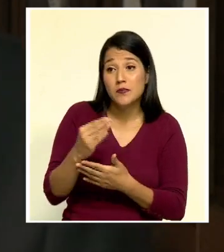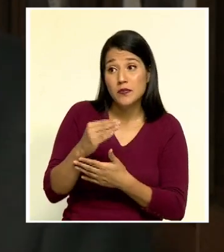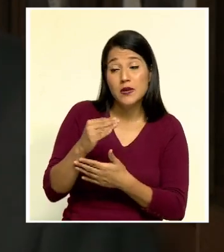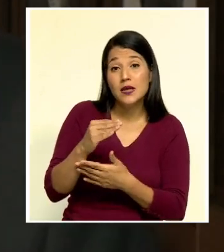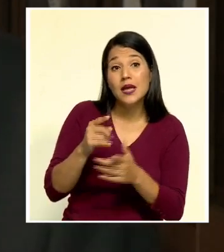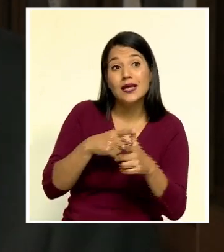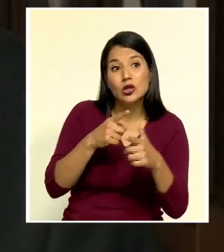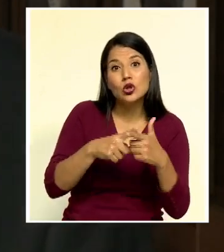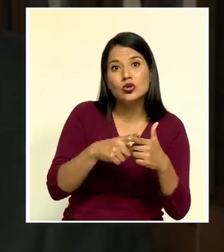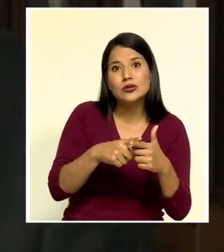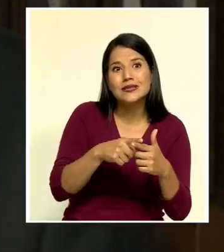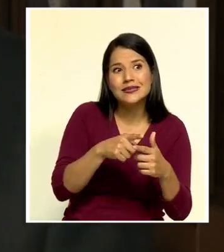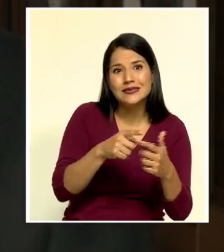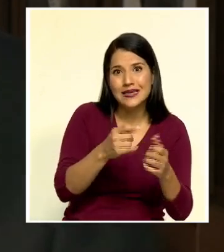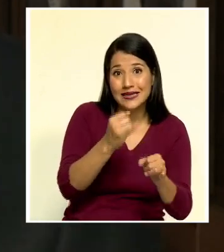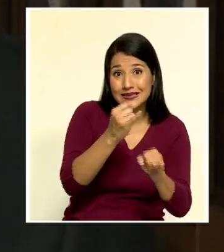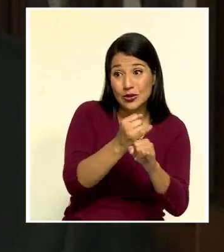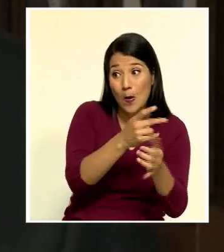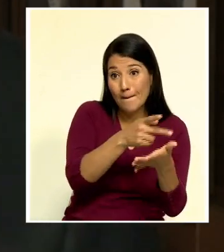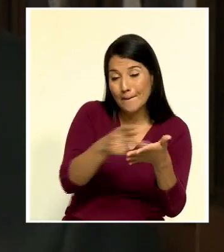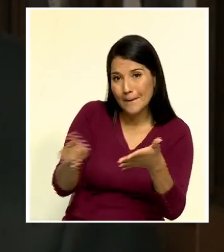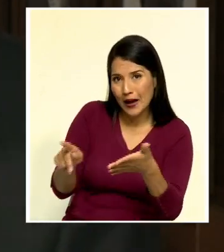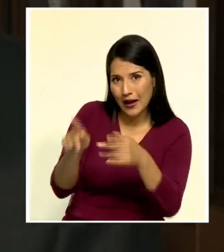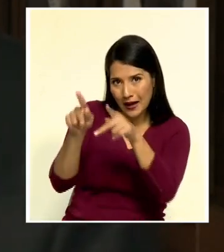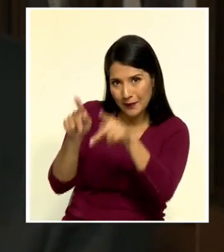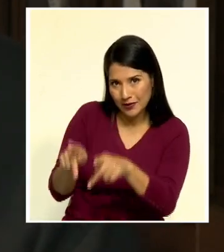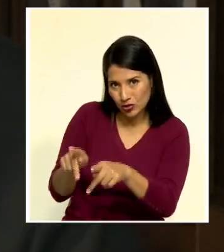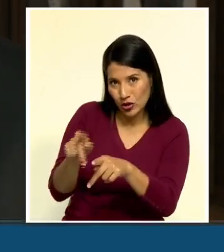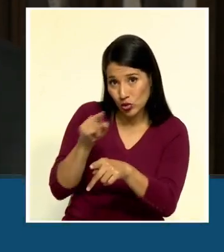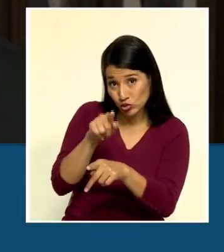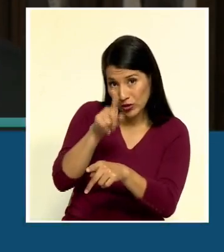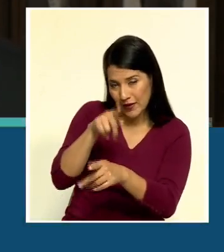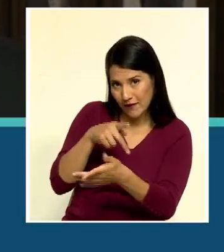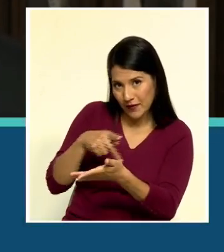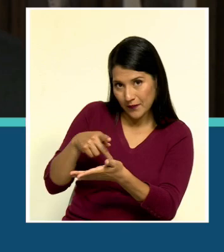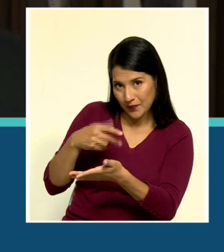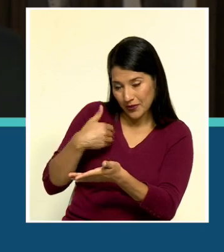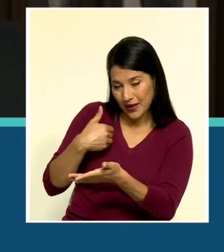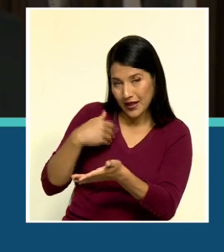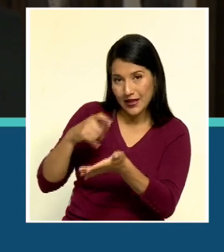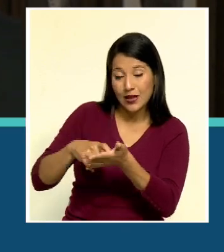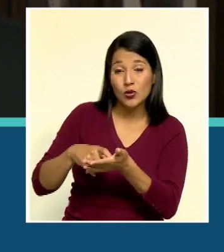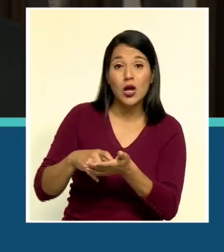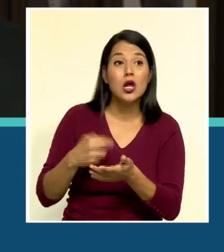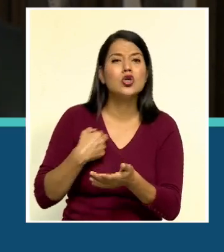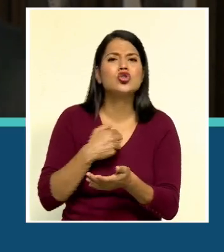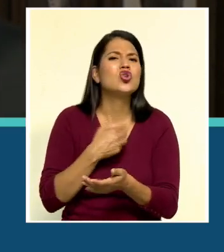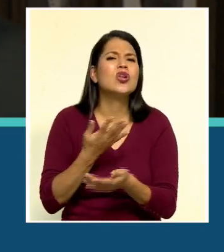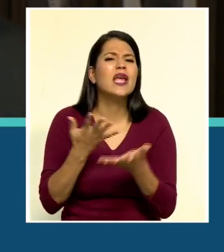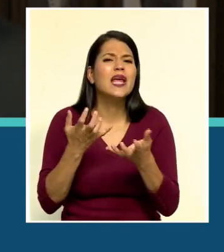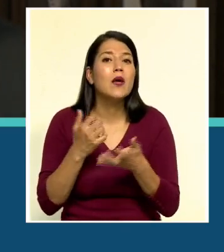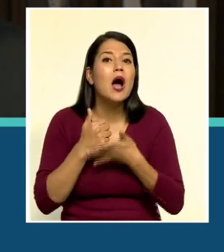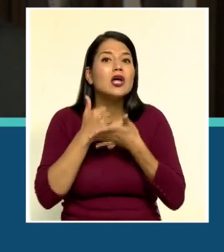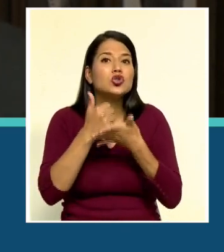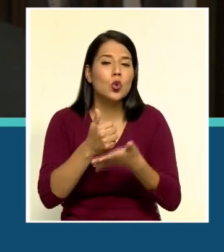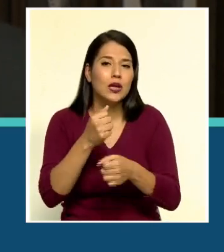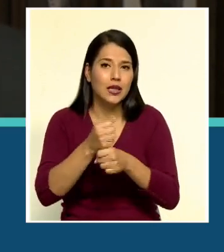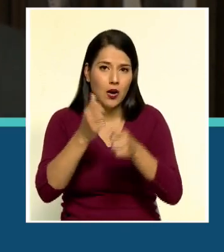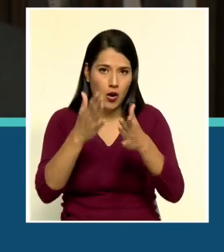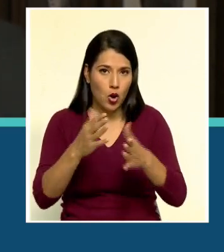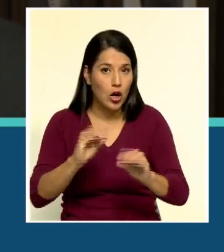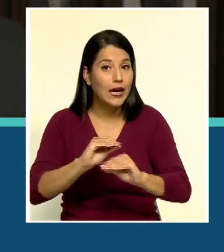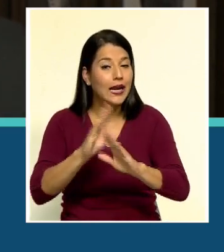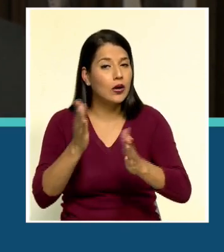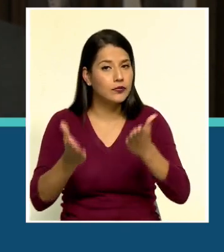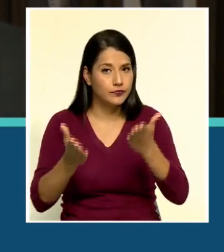paga directamente eso. Lo que busca es ayudarle al trabajador ahora. Por supuesto que esto lleva un equilibrio entre el